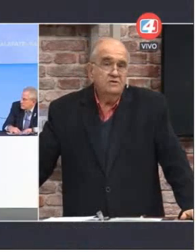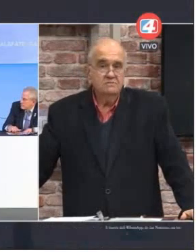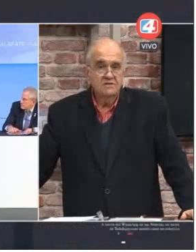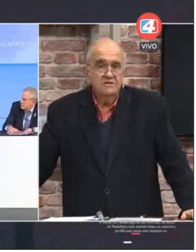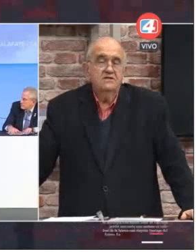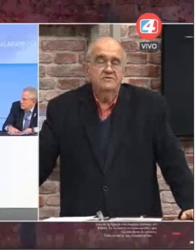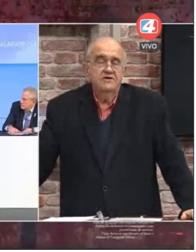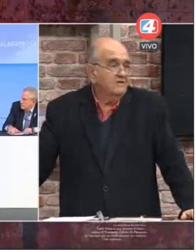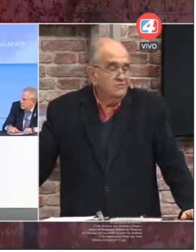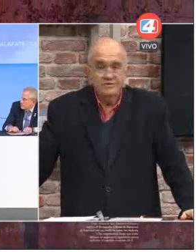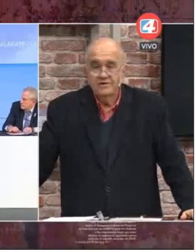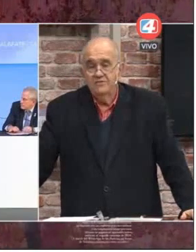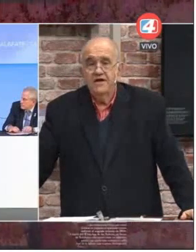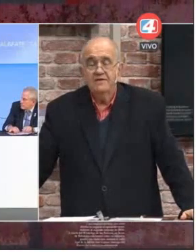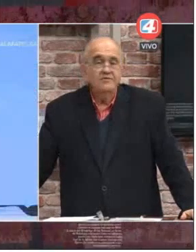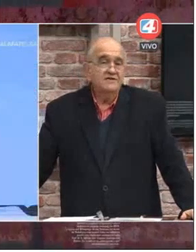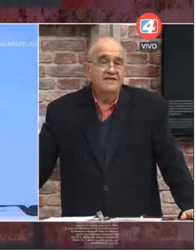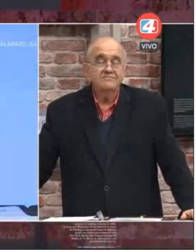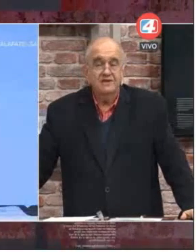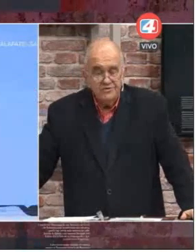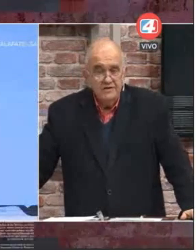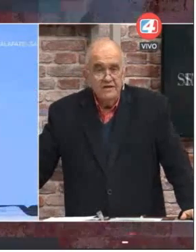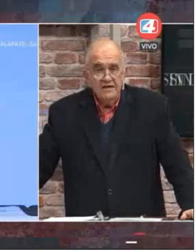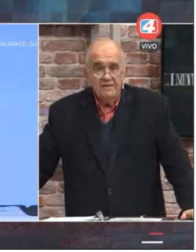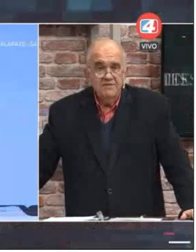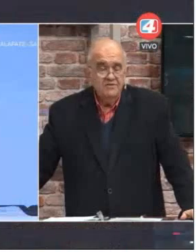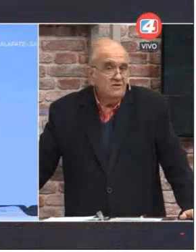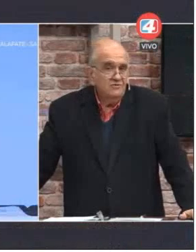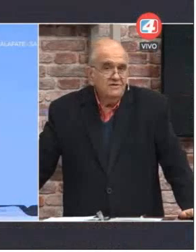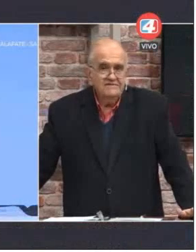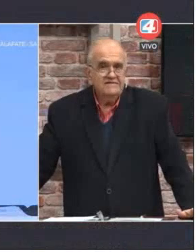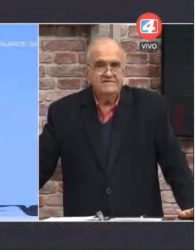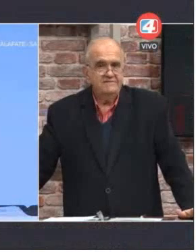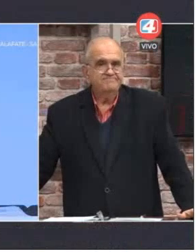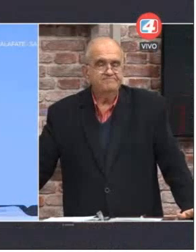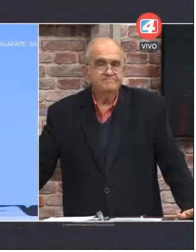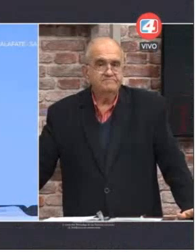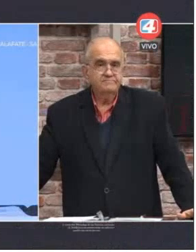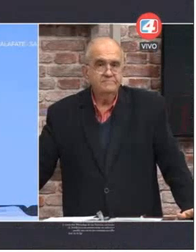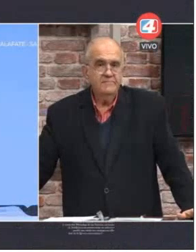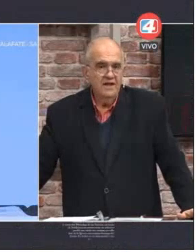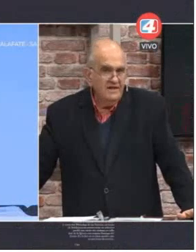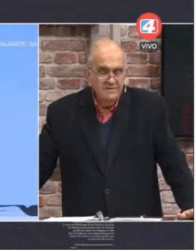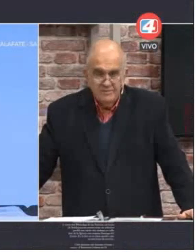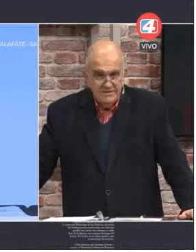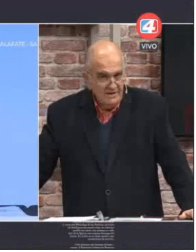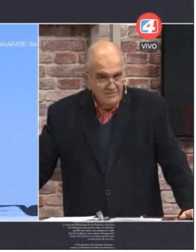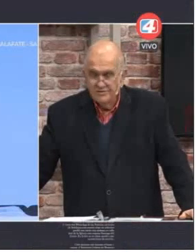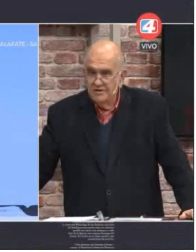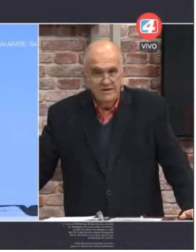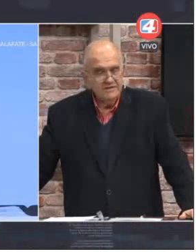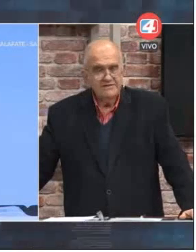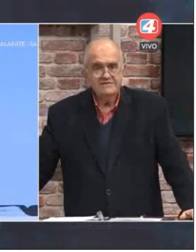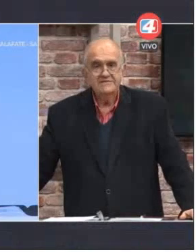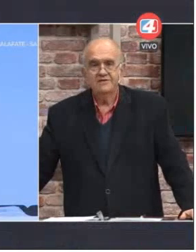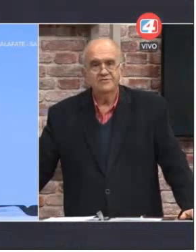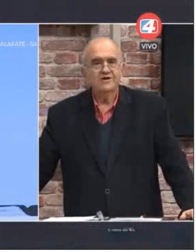lógico que tiene que ver la corte la única que puede estar mejor cambiando la corte es ella la gente para estar mejor